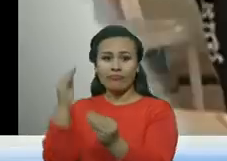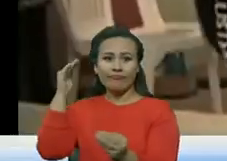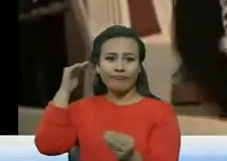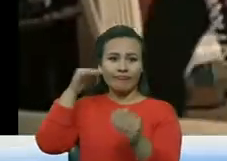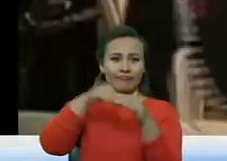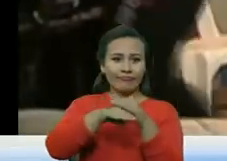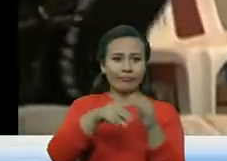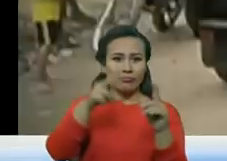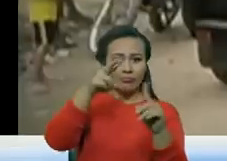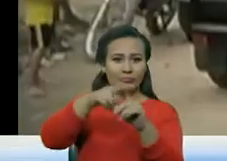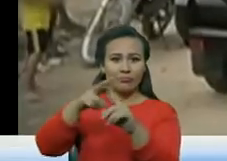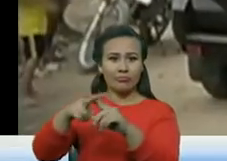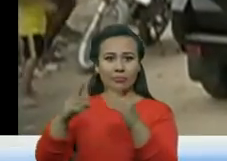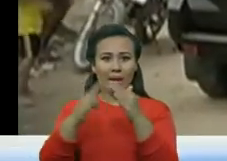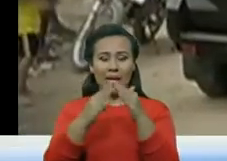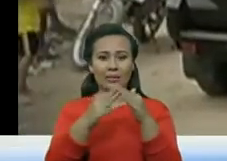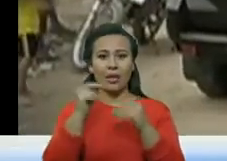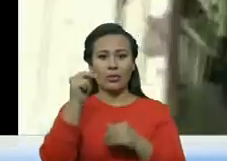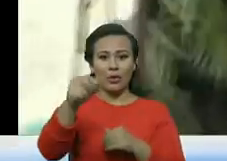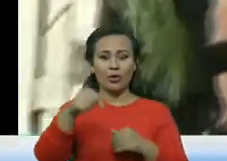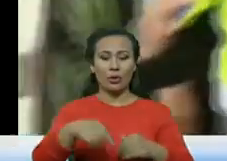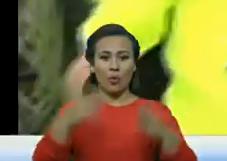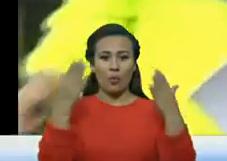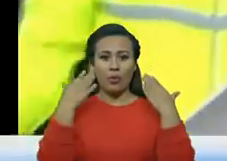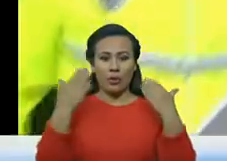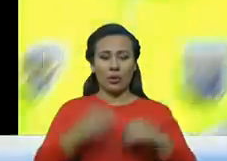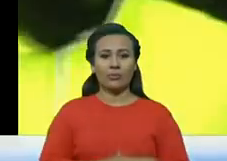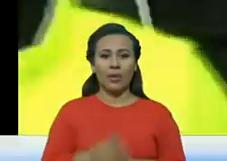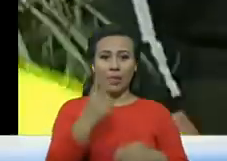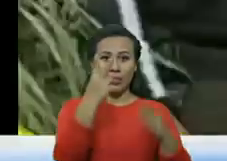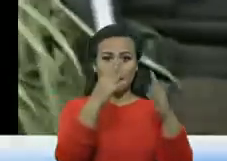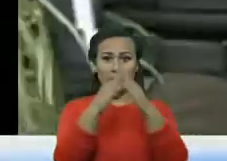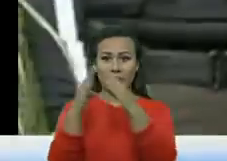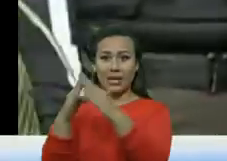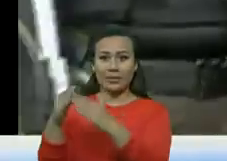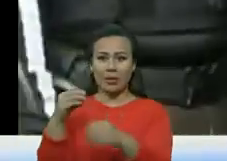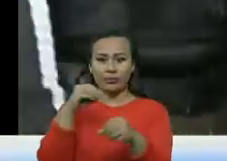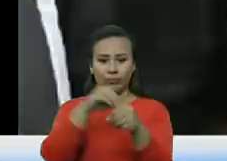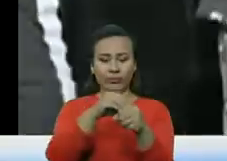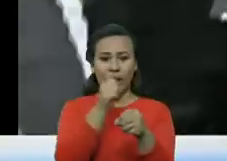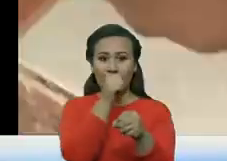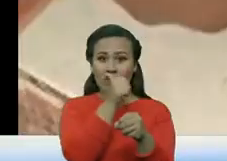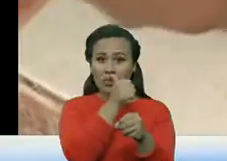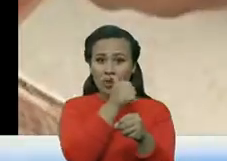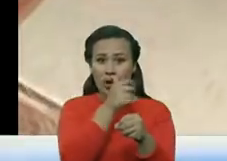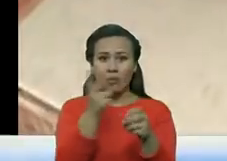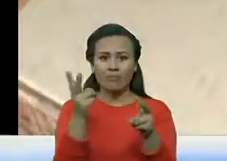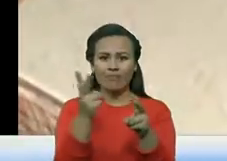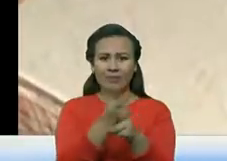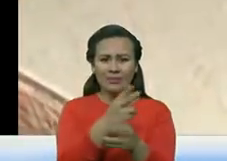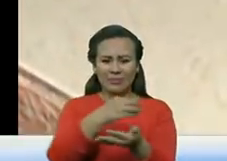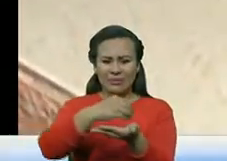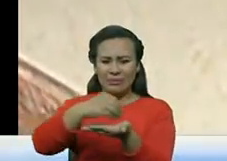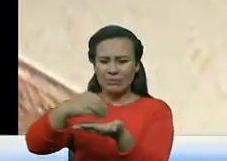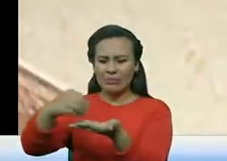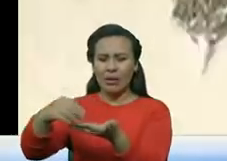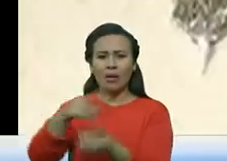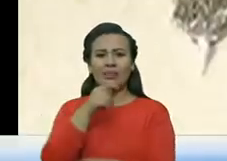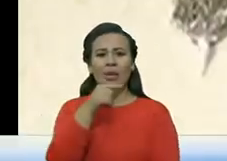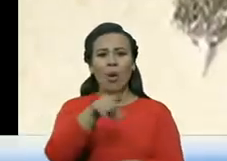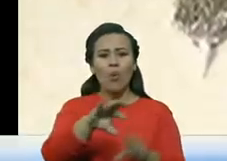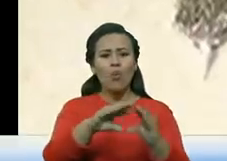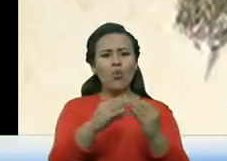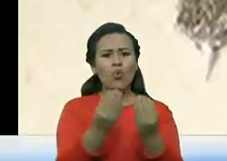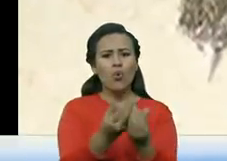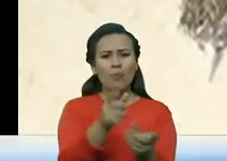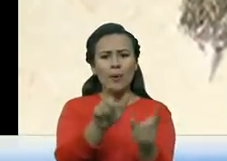cooperativa Sergio Toral al noroeste de Guayaquil. En 2 de ellas encontraron lo que serían las evidencias de una bien organizada red